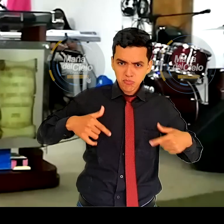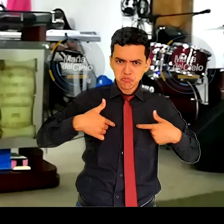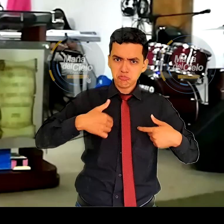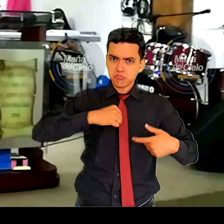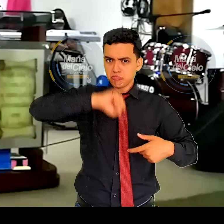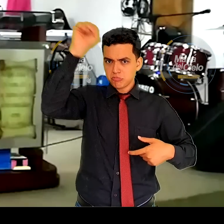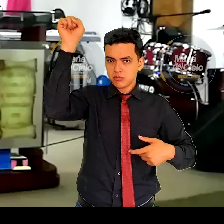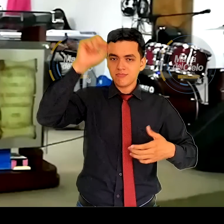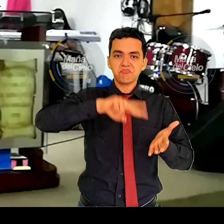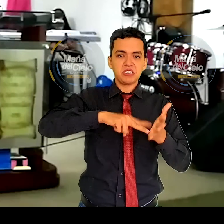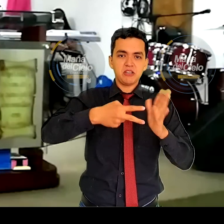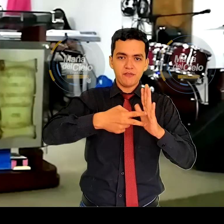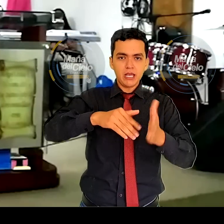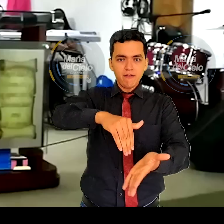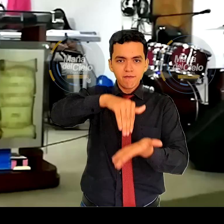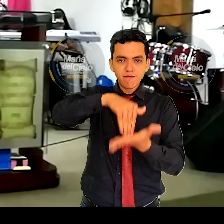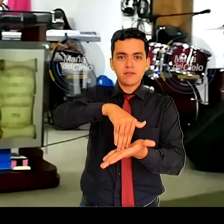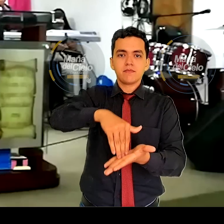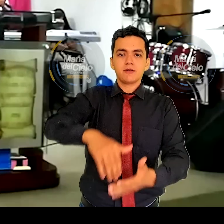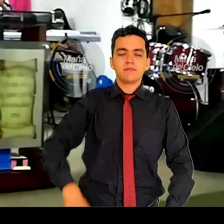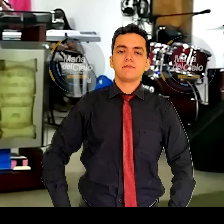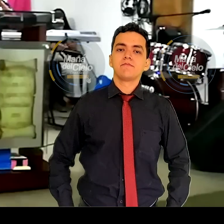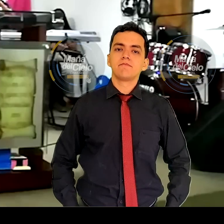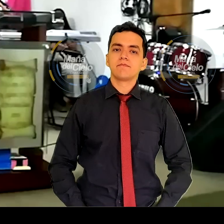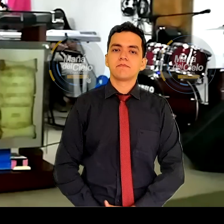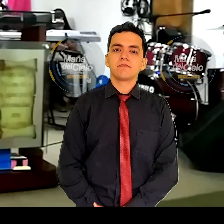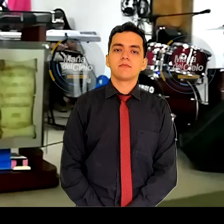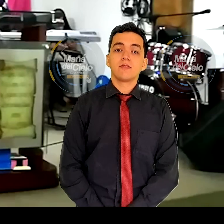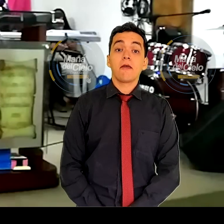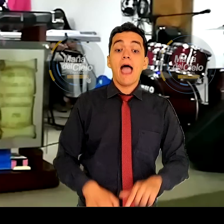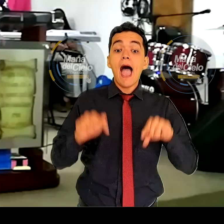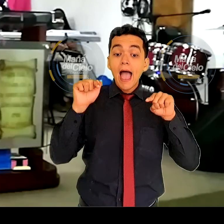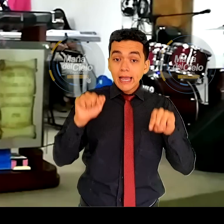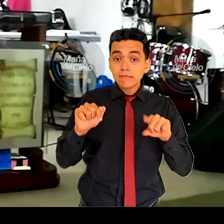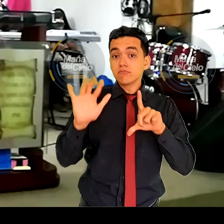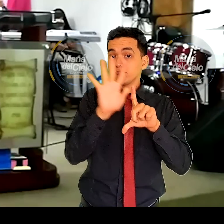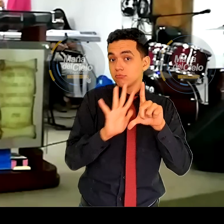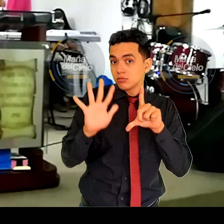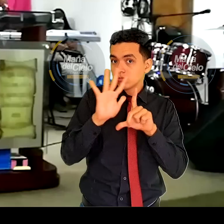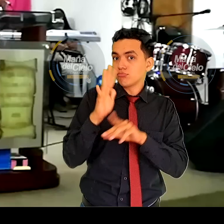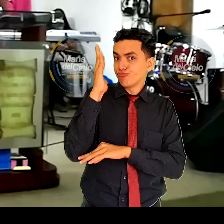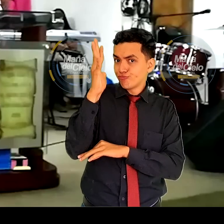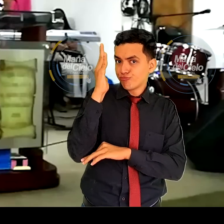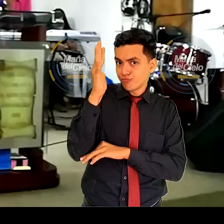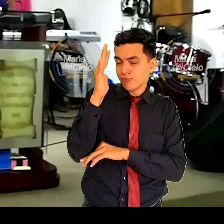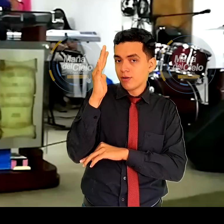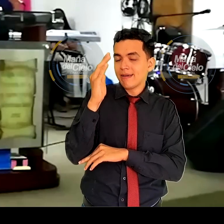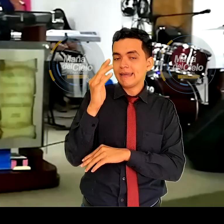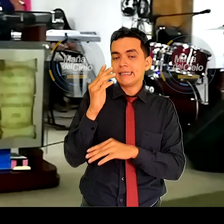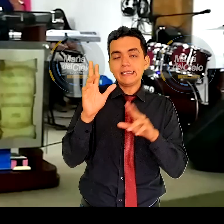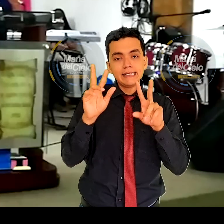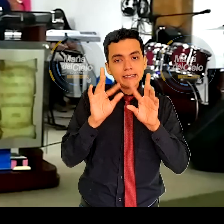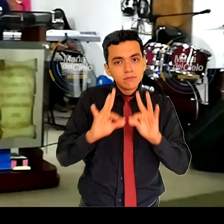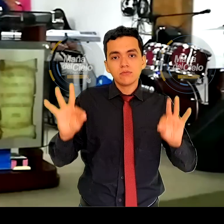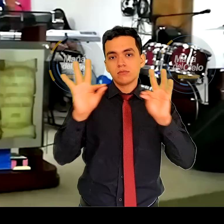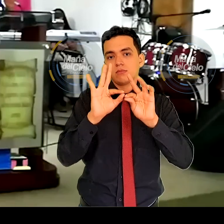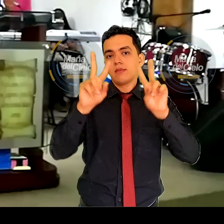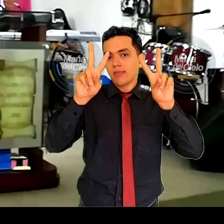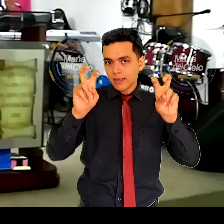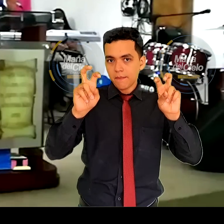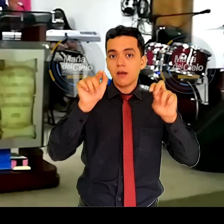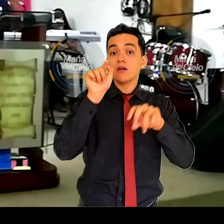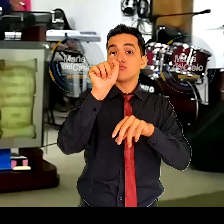Pero ahí es donde vamos a entrar esta noche. La necesidad de orar en el Espíritu.